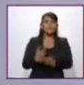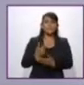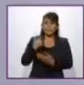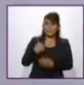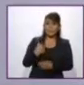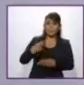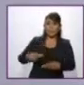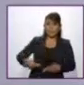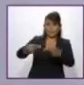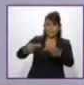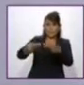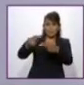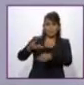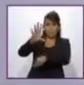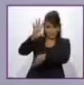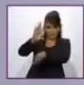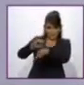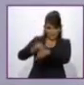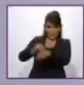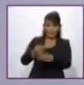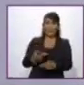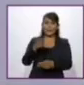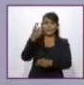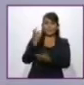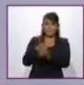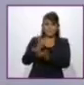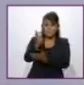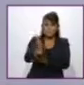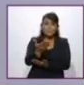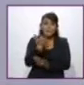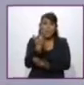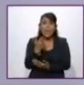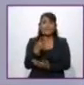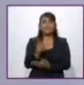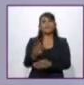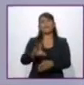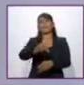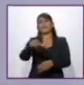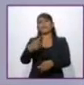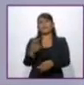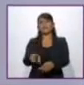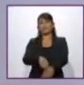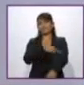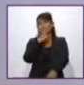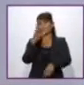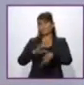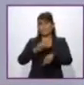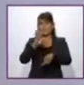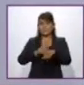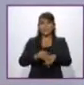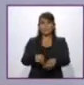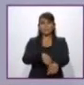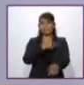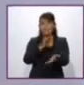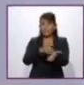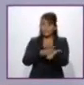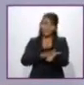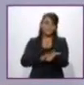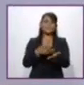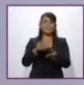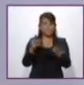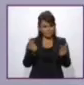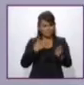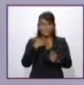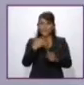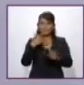por ejemplo, y menos con tantos trámites. Entonces, vamos a eficientar, vamos en contra de la corrupción y vamos a